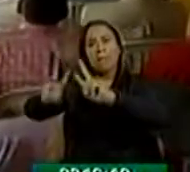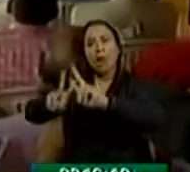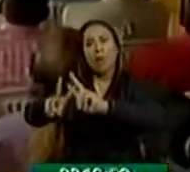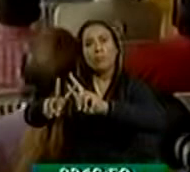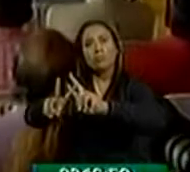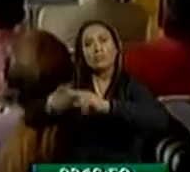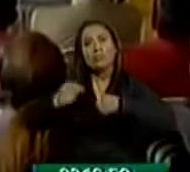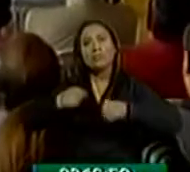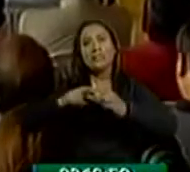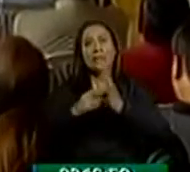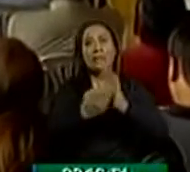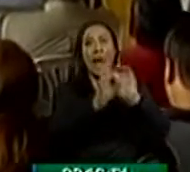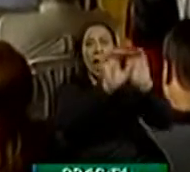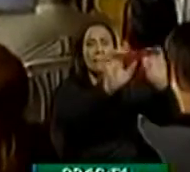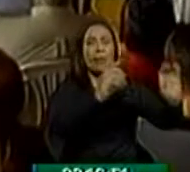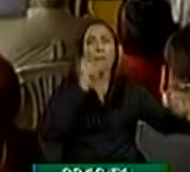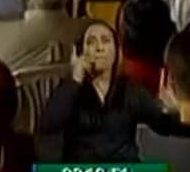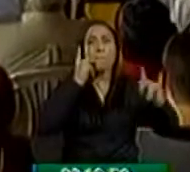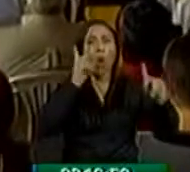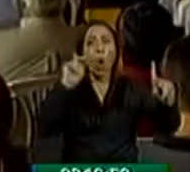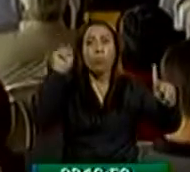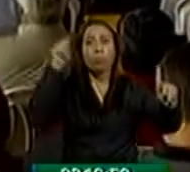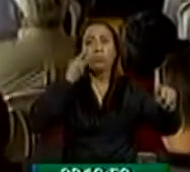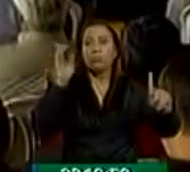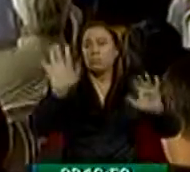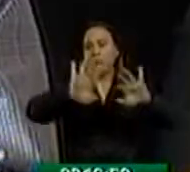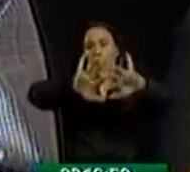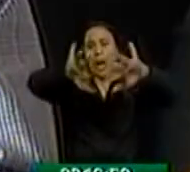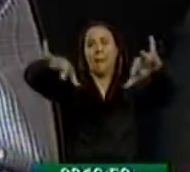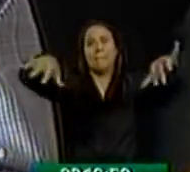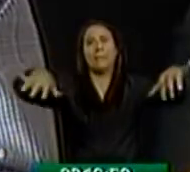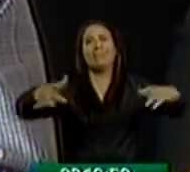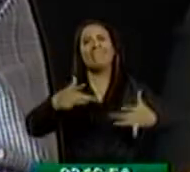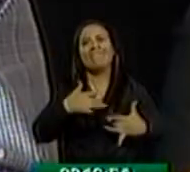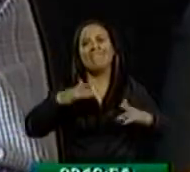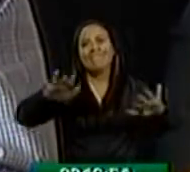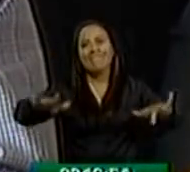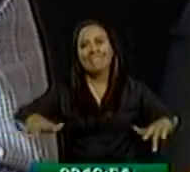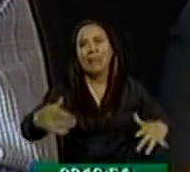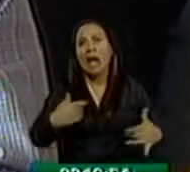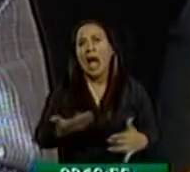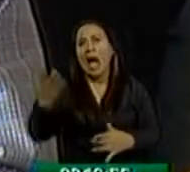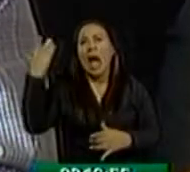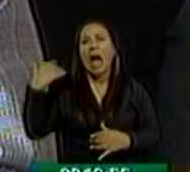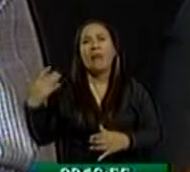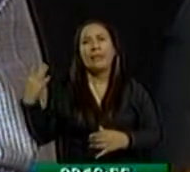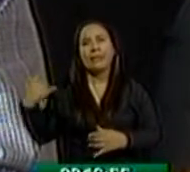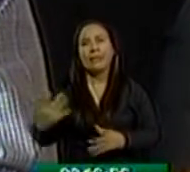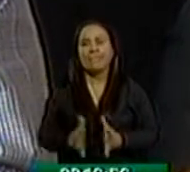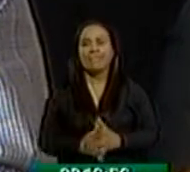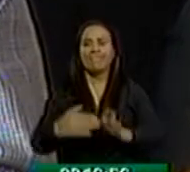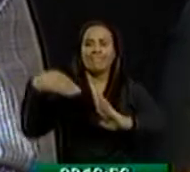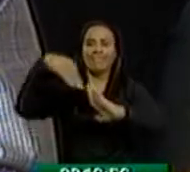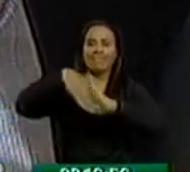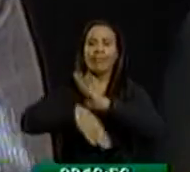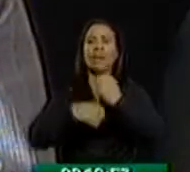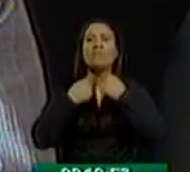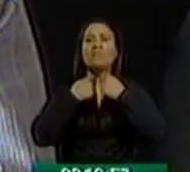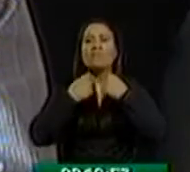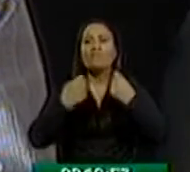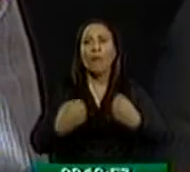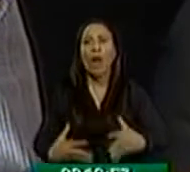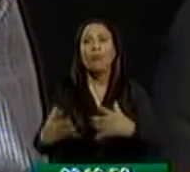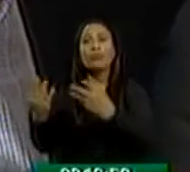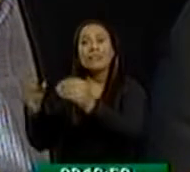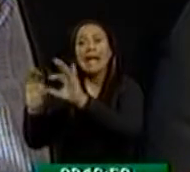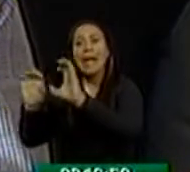sector público no abordar temas que no le corresponden. Lastimosamente, el resultado de aquello fue la quiebra de